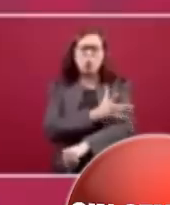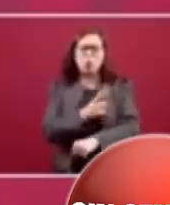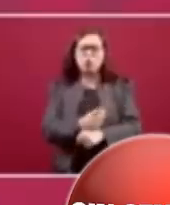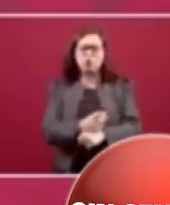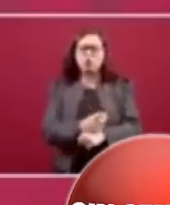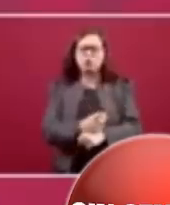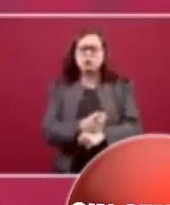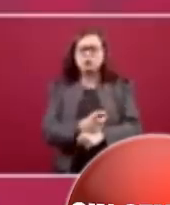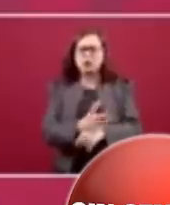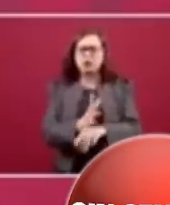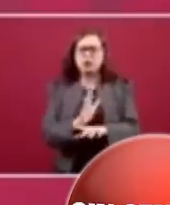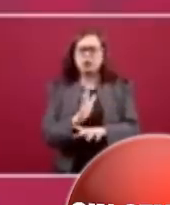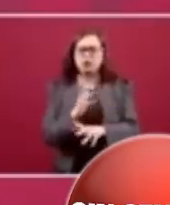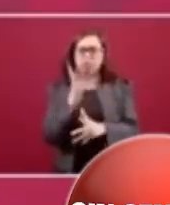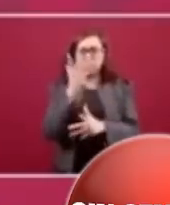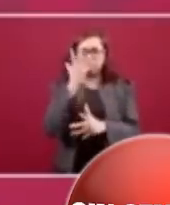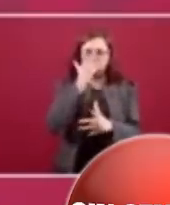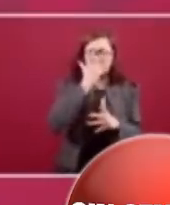no confundir.